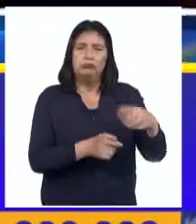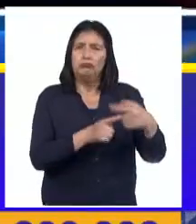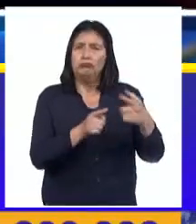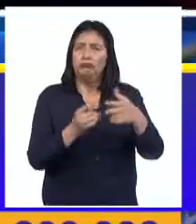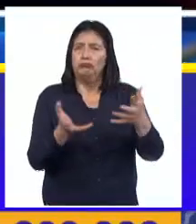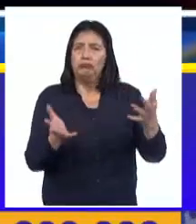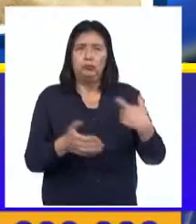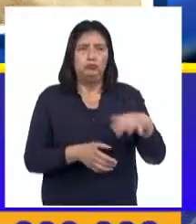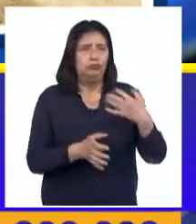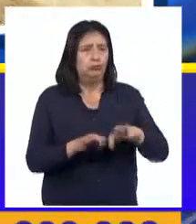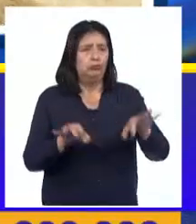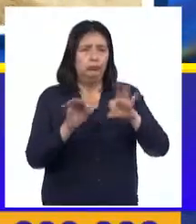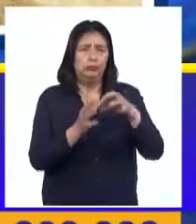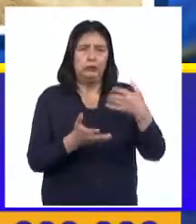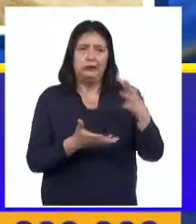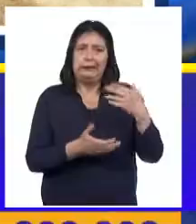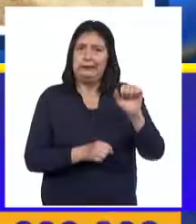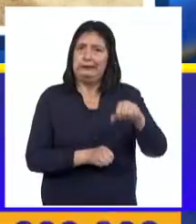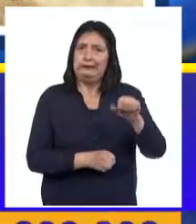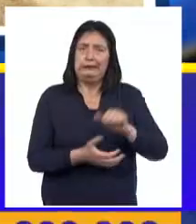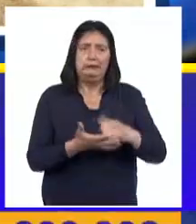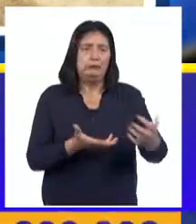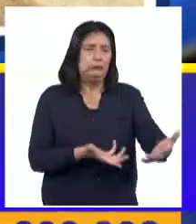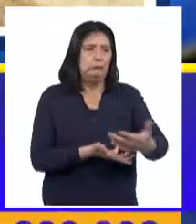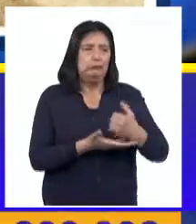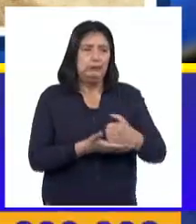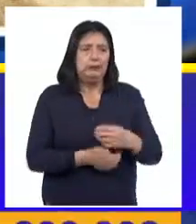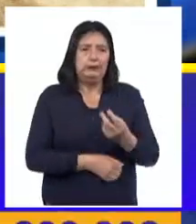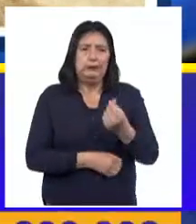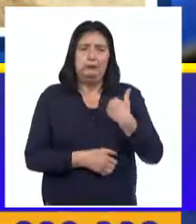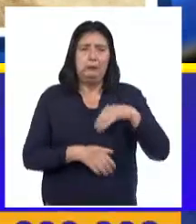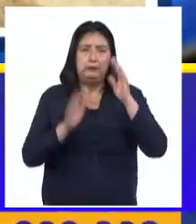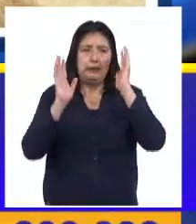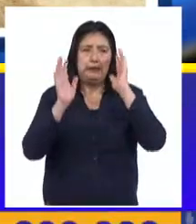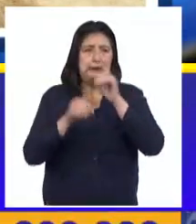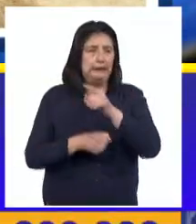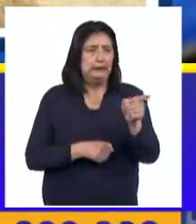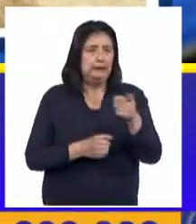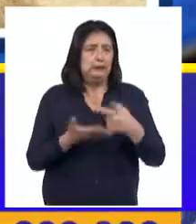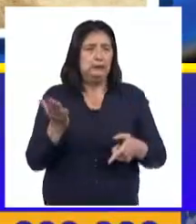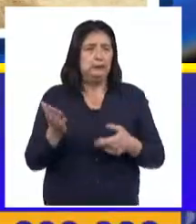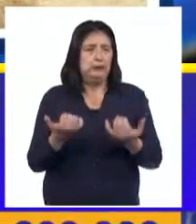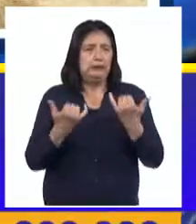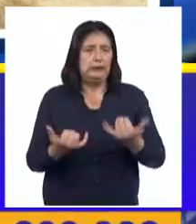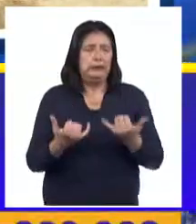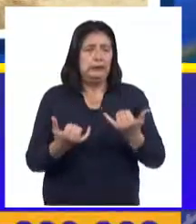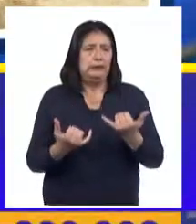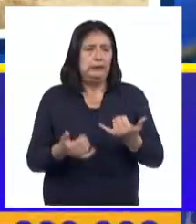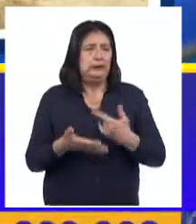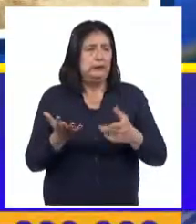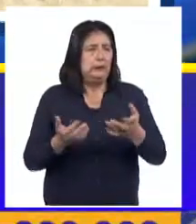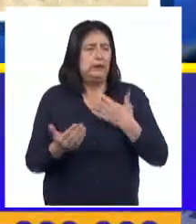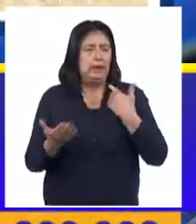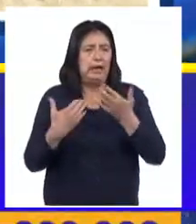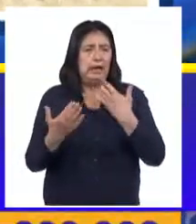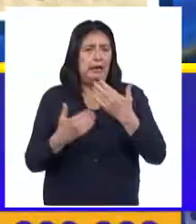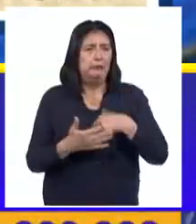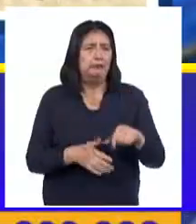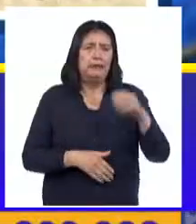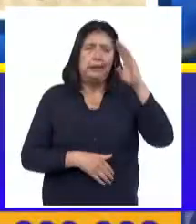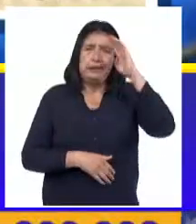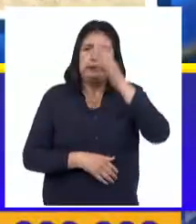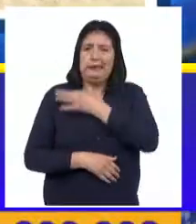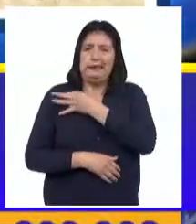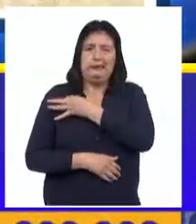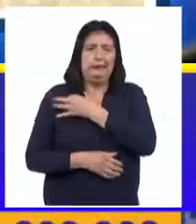especies. Y lo importante decir es que se ha podido recuperar el dinero. Vamos a escuchar justamente lo que en este instante declara el general